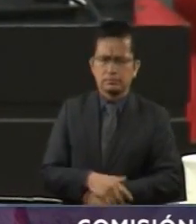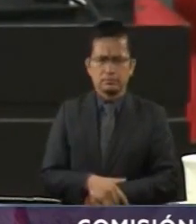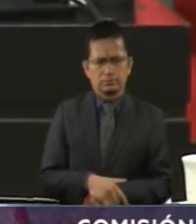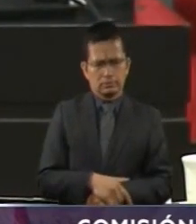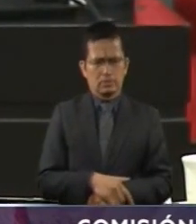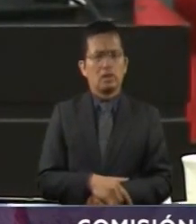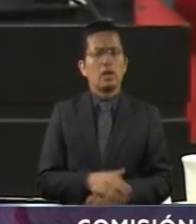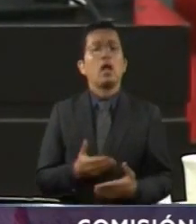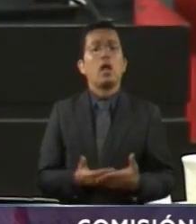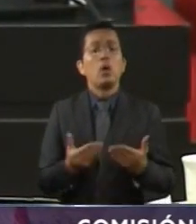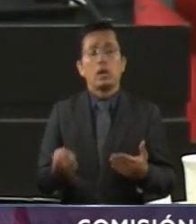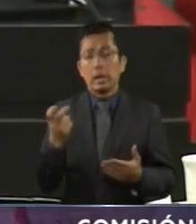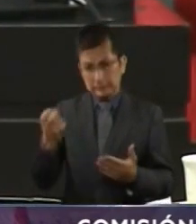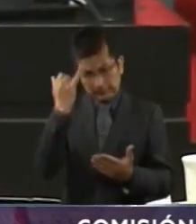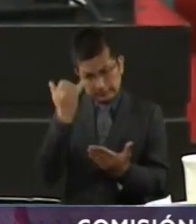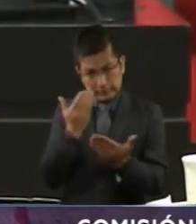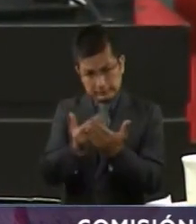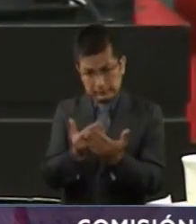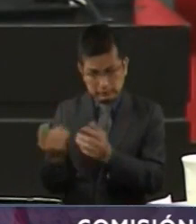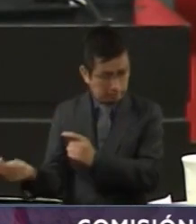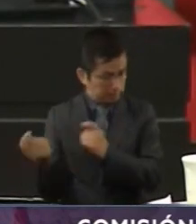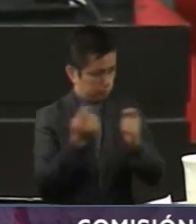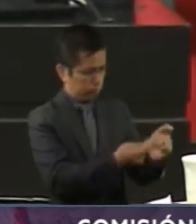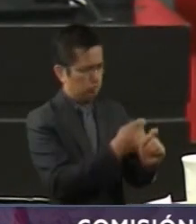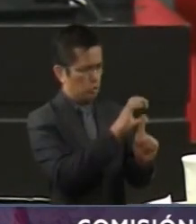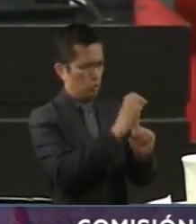Túrnense las iniciativas a la Comisión de Puntos